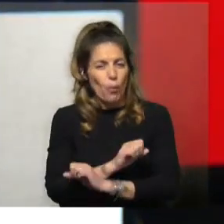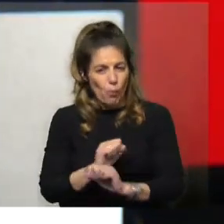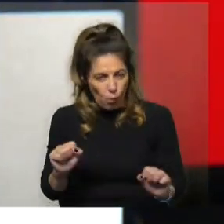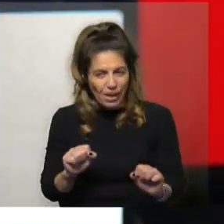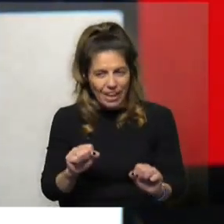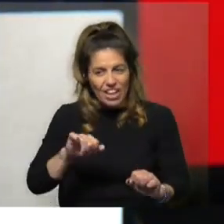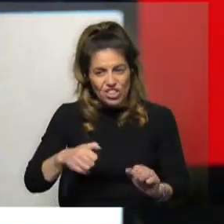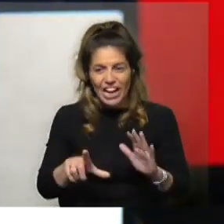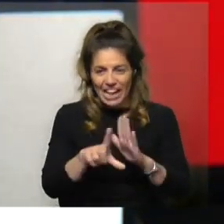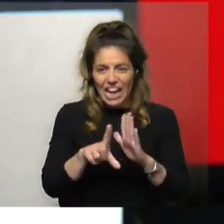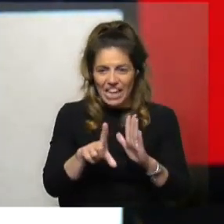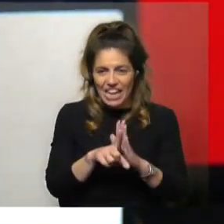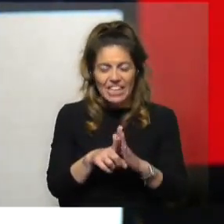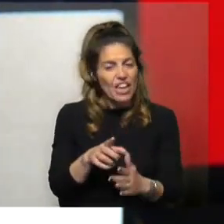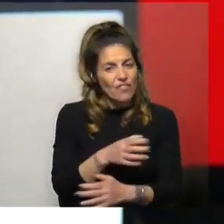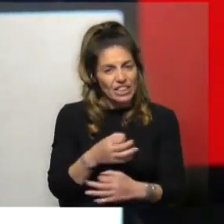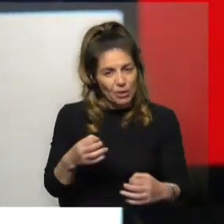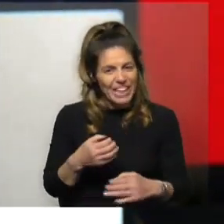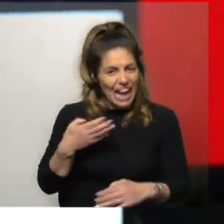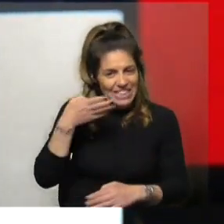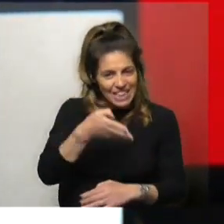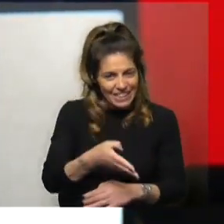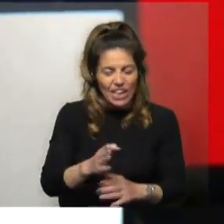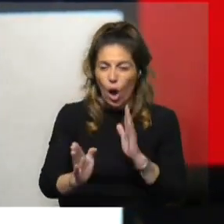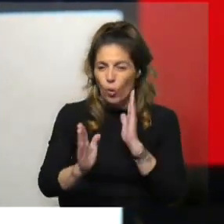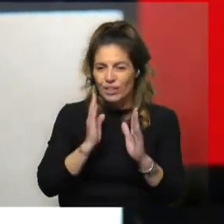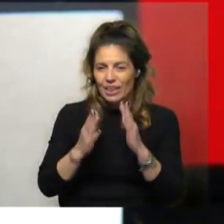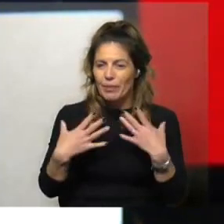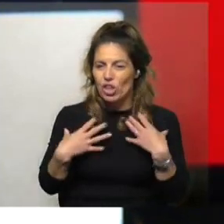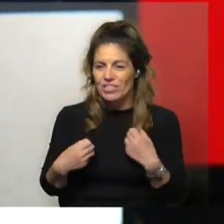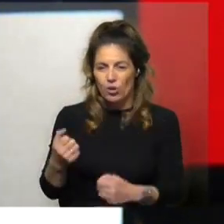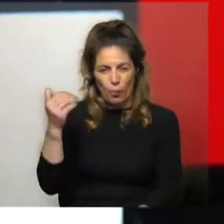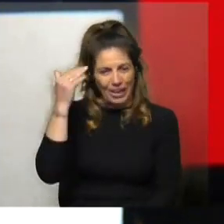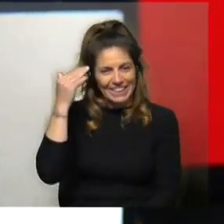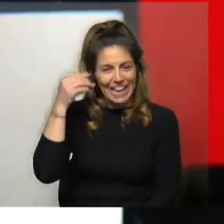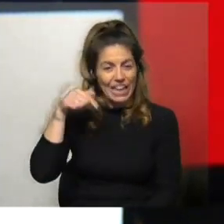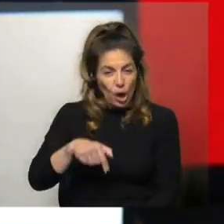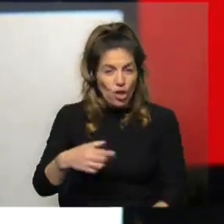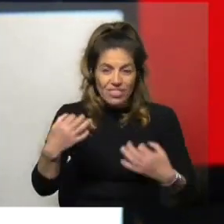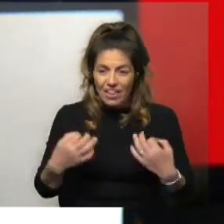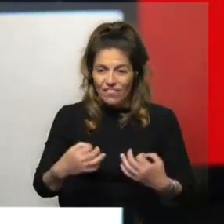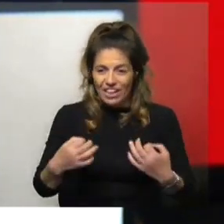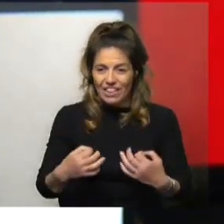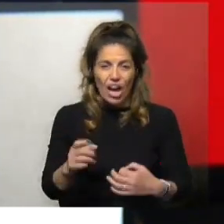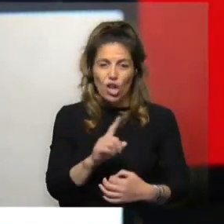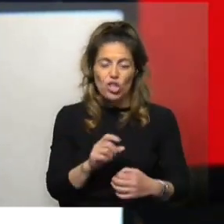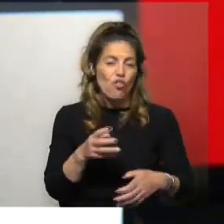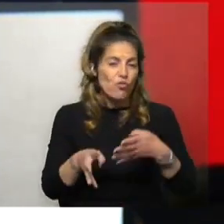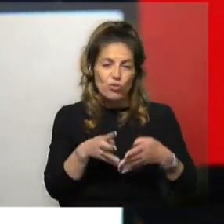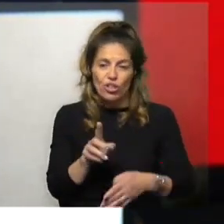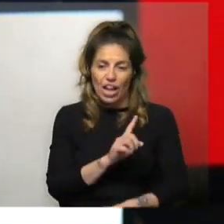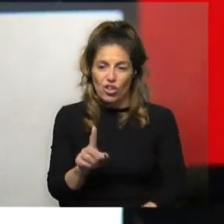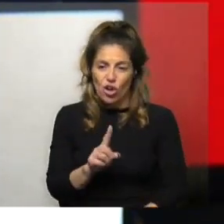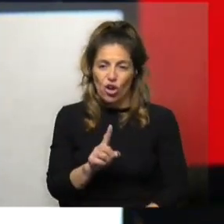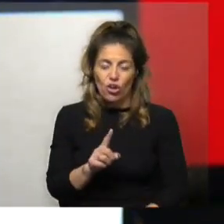está la ley efectivamente acceder a un tratamiento de Salud Mental que hoy realmente no no está funcionando justo